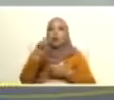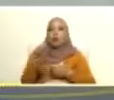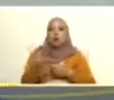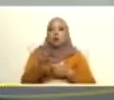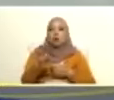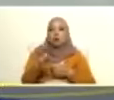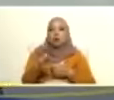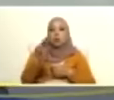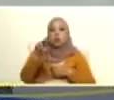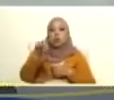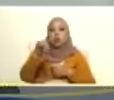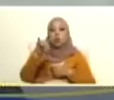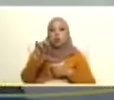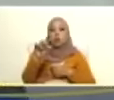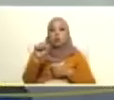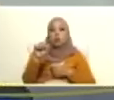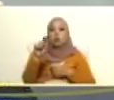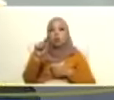INSAI, para que